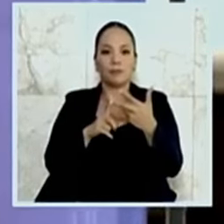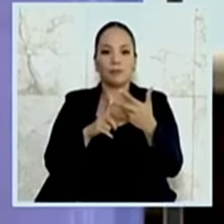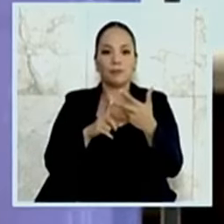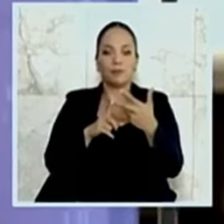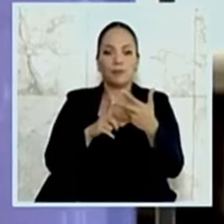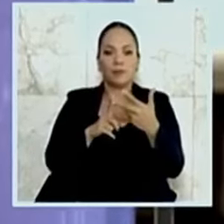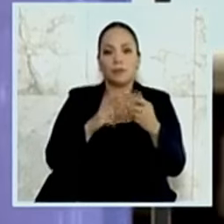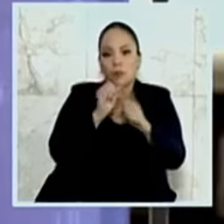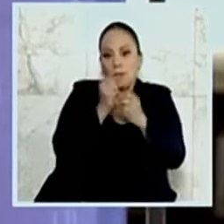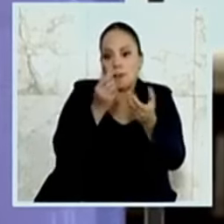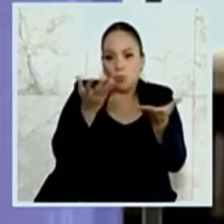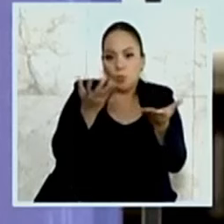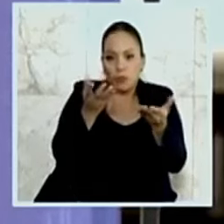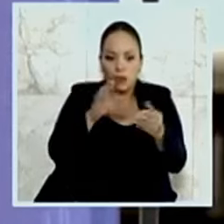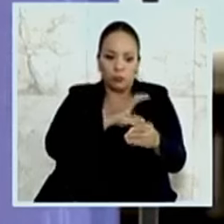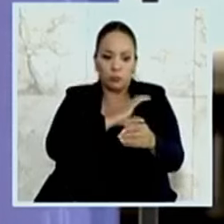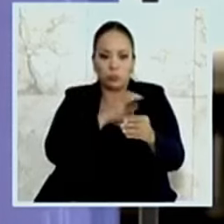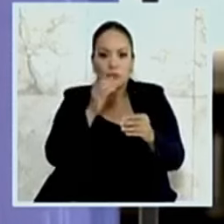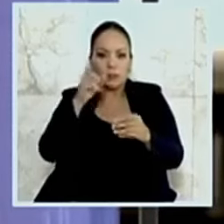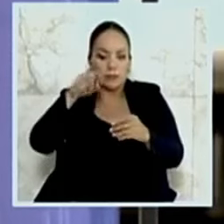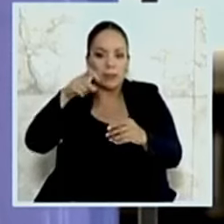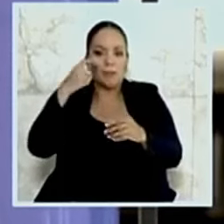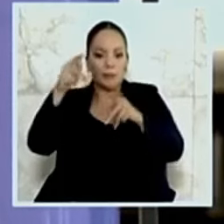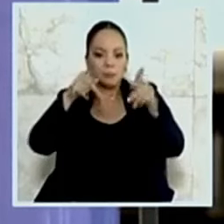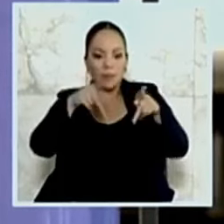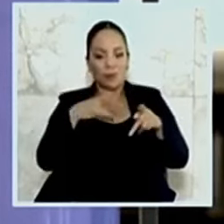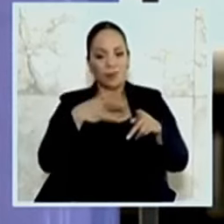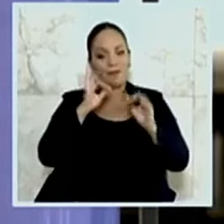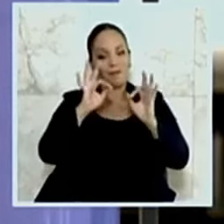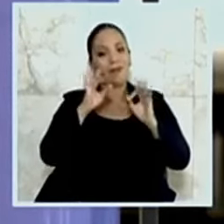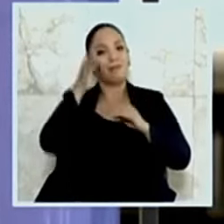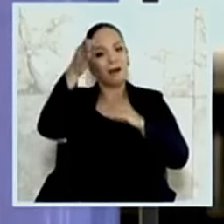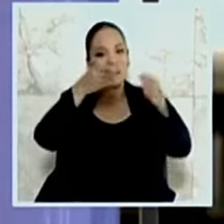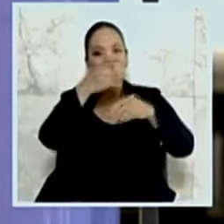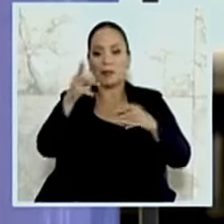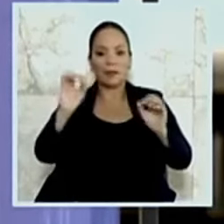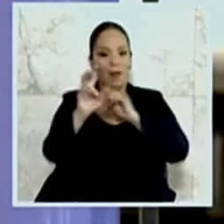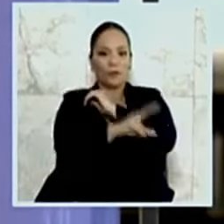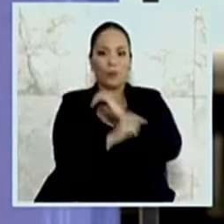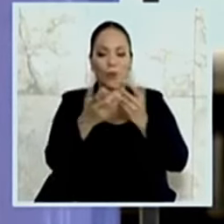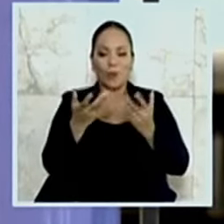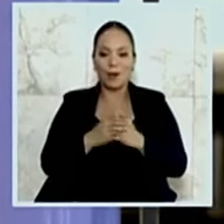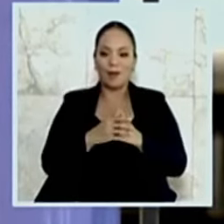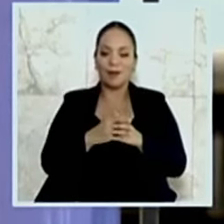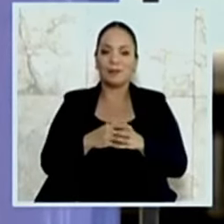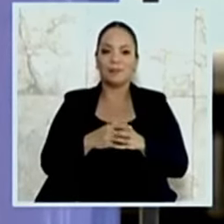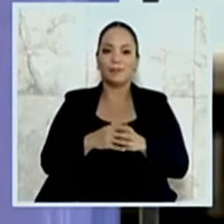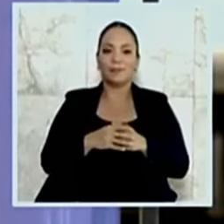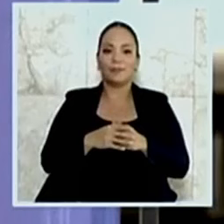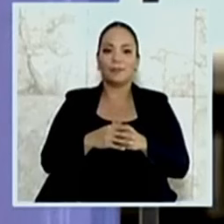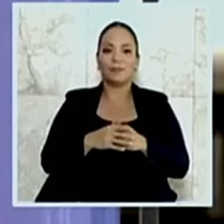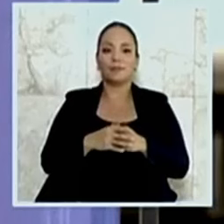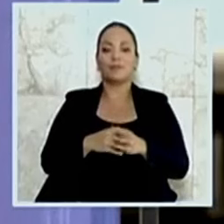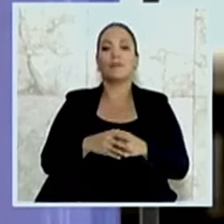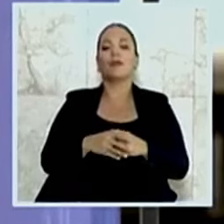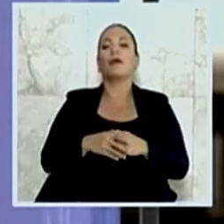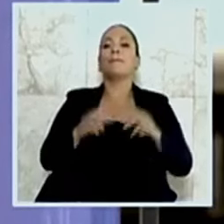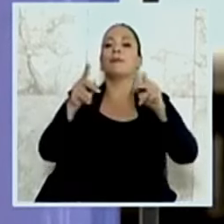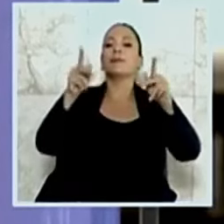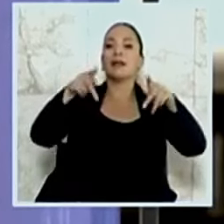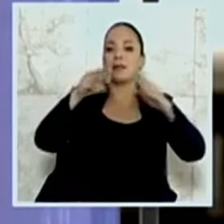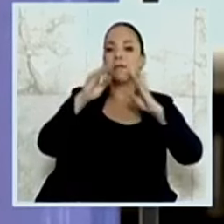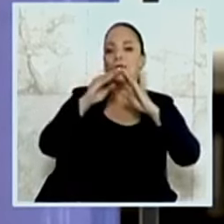en términos de la seguridad pública, en términos de los servicios públicos, la seguridad pública, obvio, para que